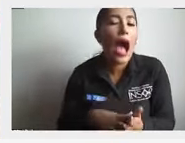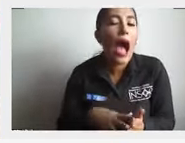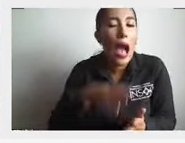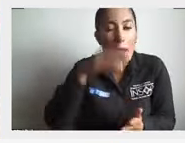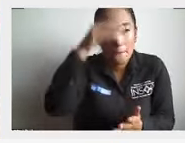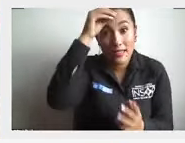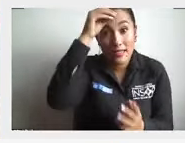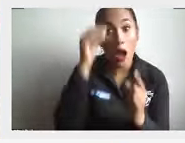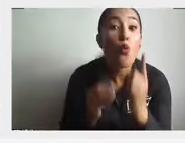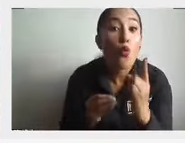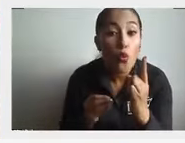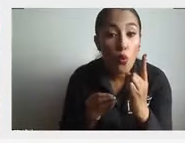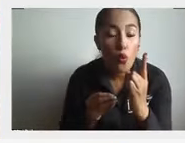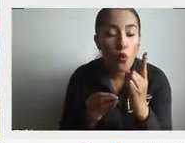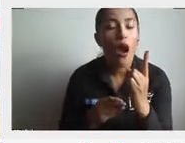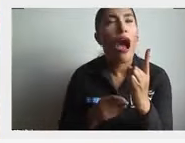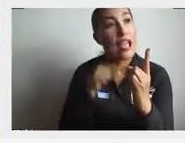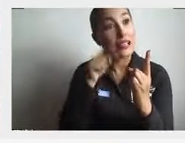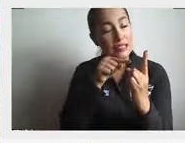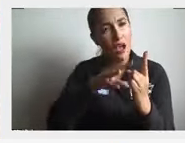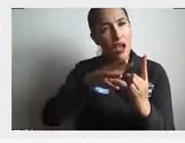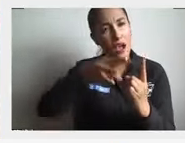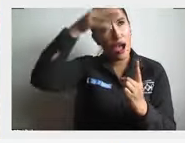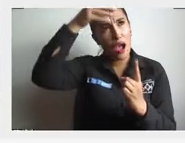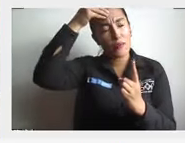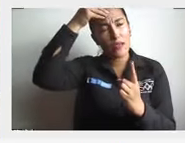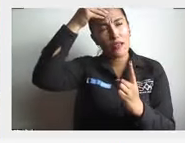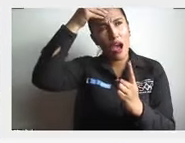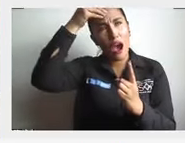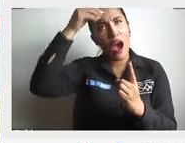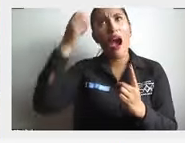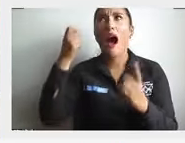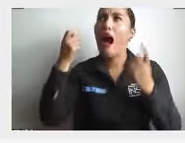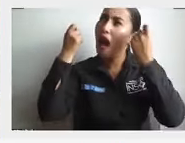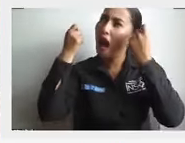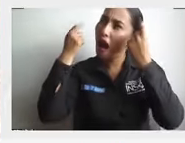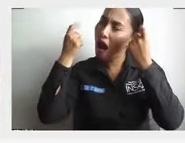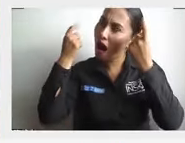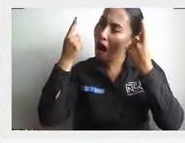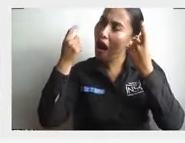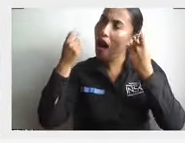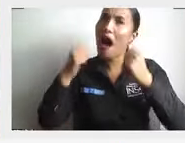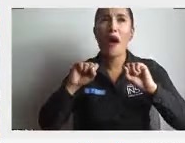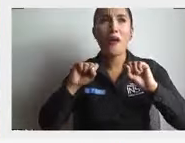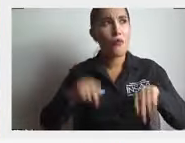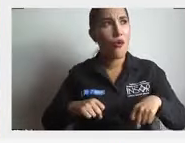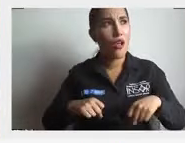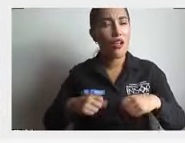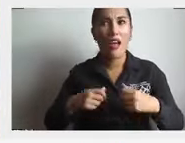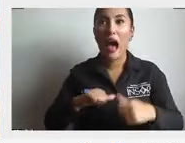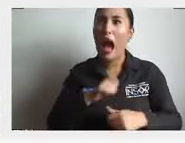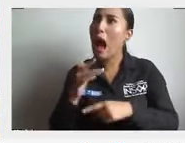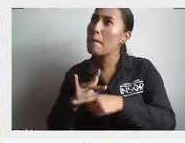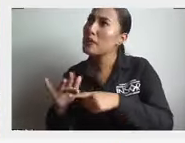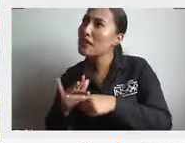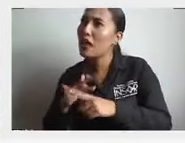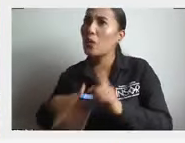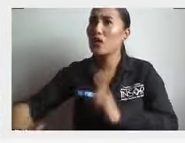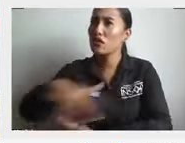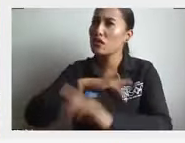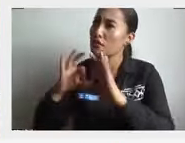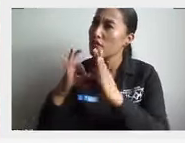pueda generalizar, que sea significativo para él, que le permita moverse en su entorno familiar,